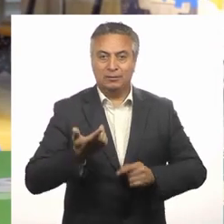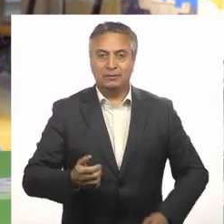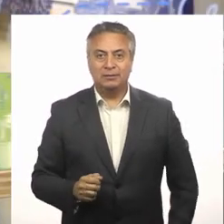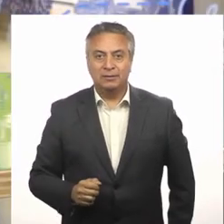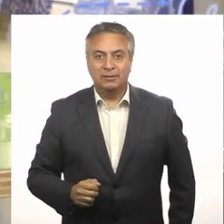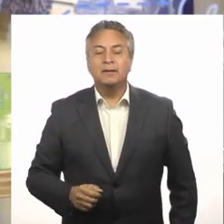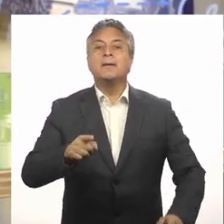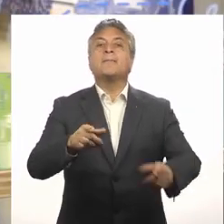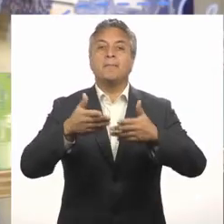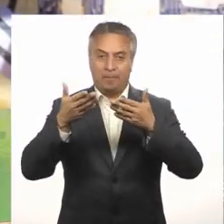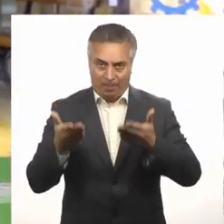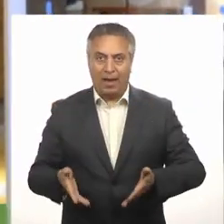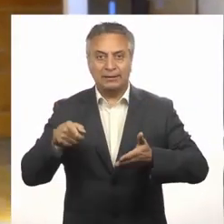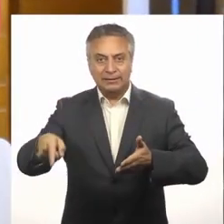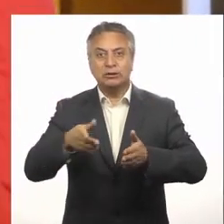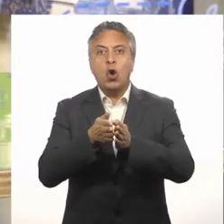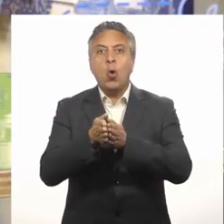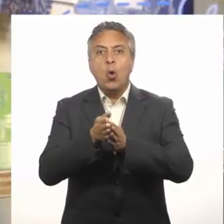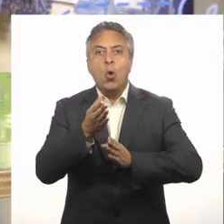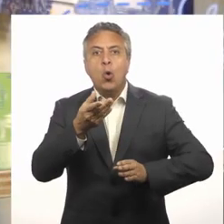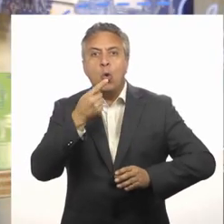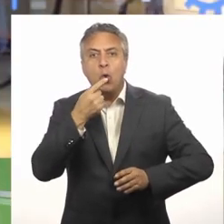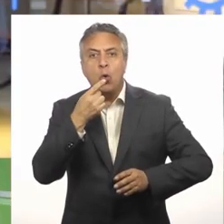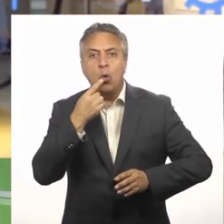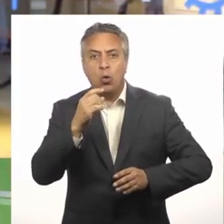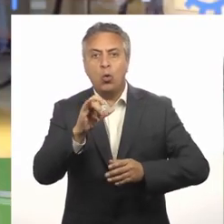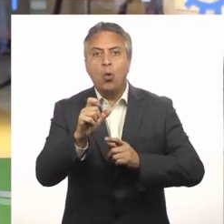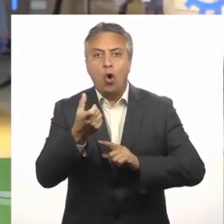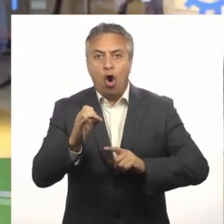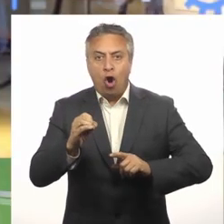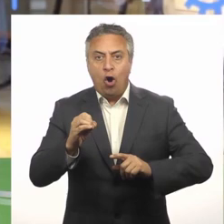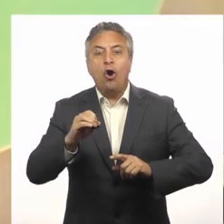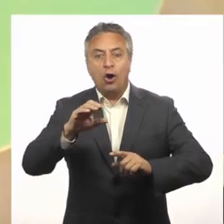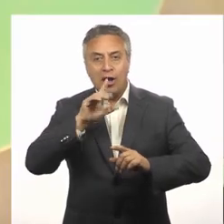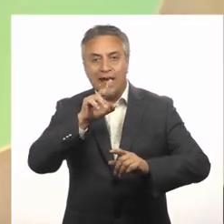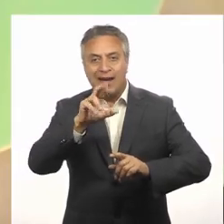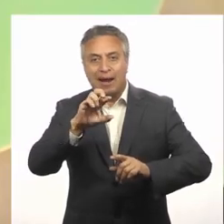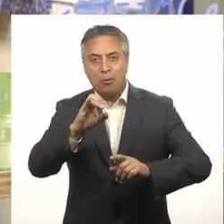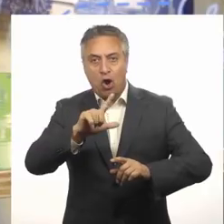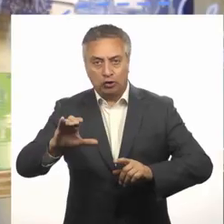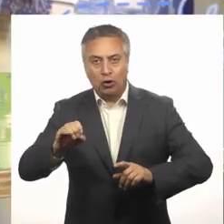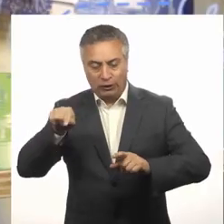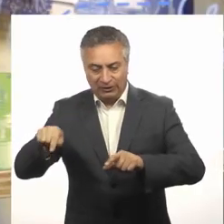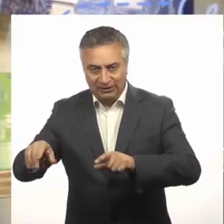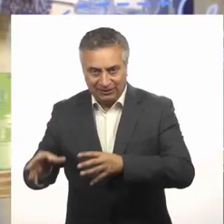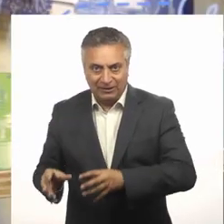y hacemos un jugo de repollo. Ojo, no es para que te lo tomes, sino es para hacer el indicador.